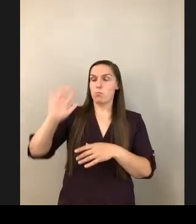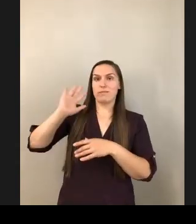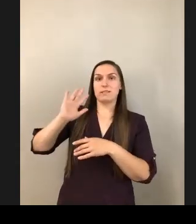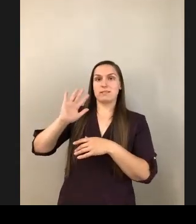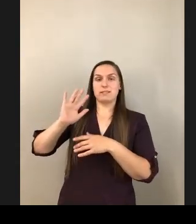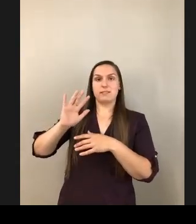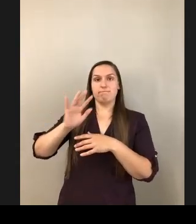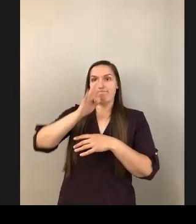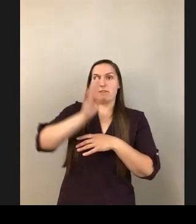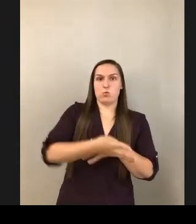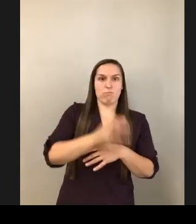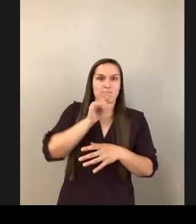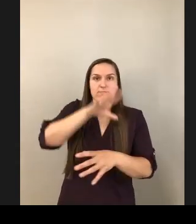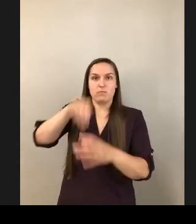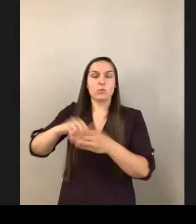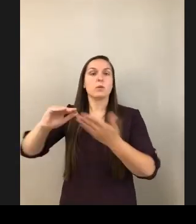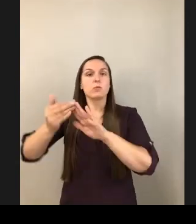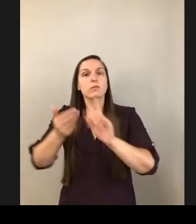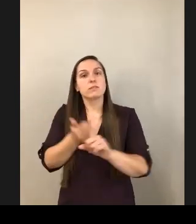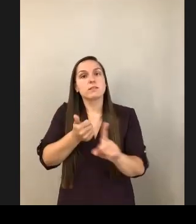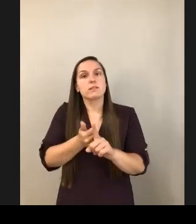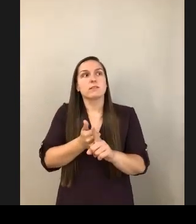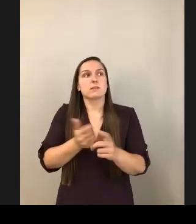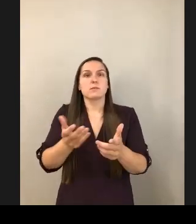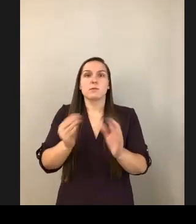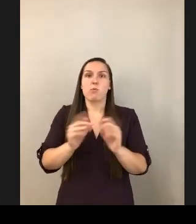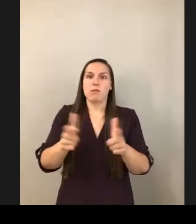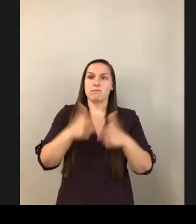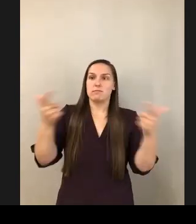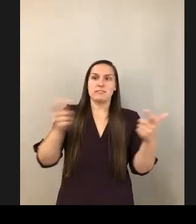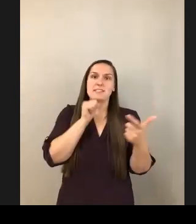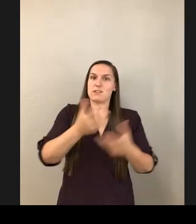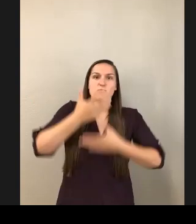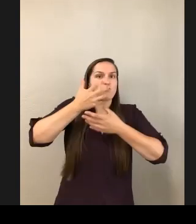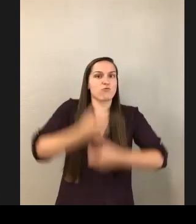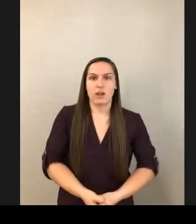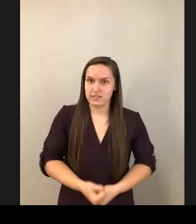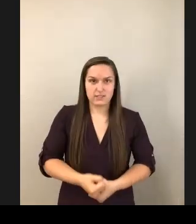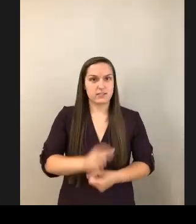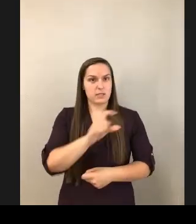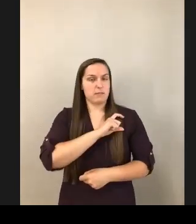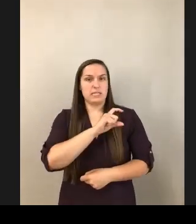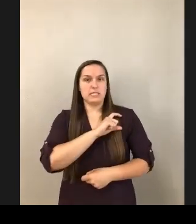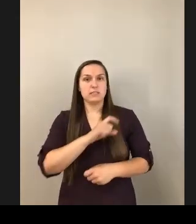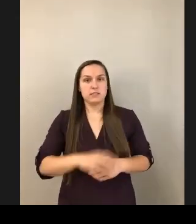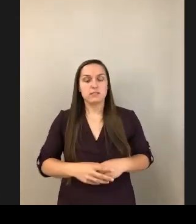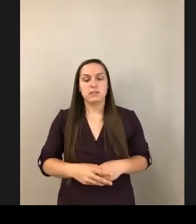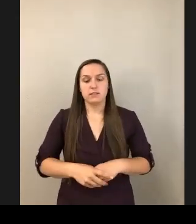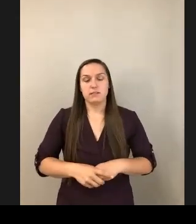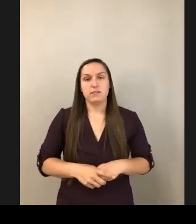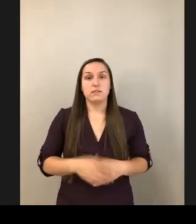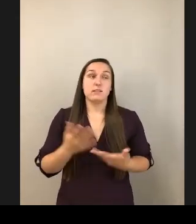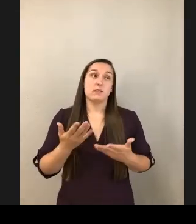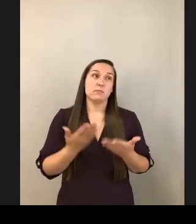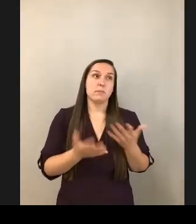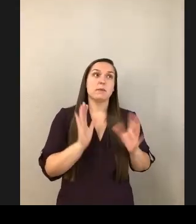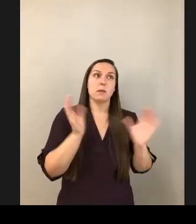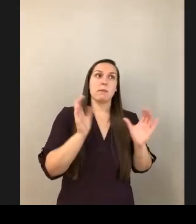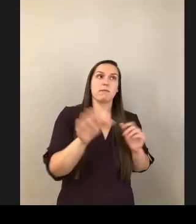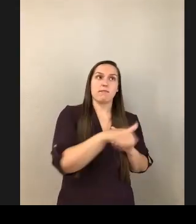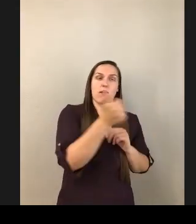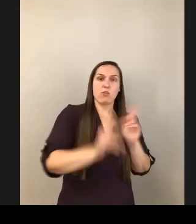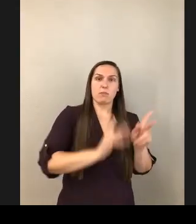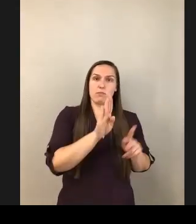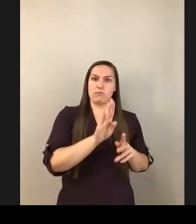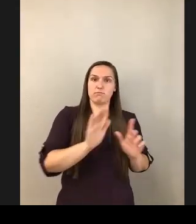Históricamente, las comunidades históricamente en desventaja, lógicamente tienen una brecha